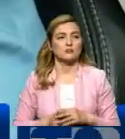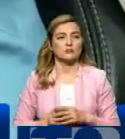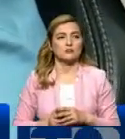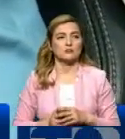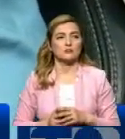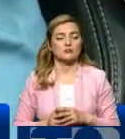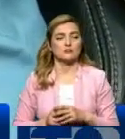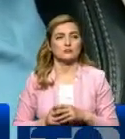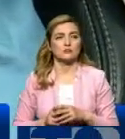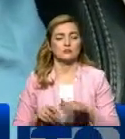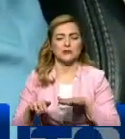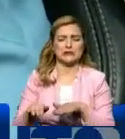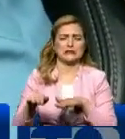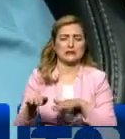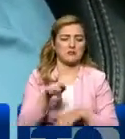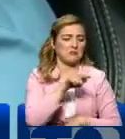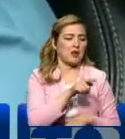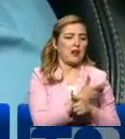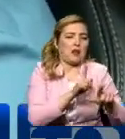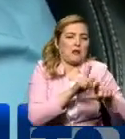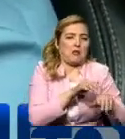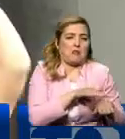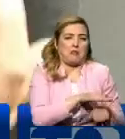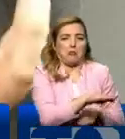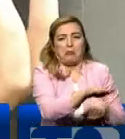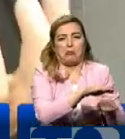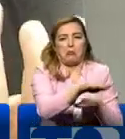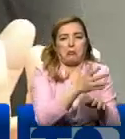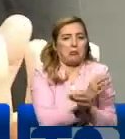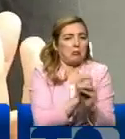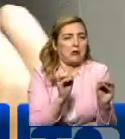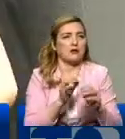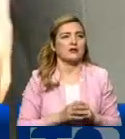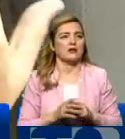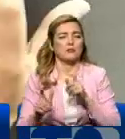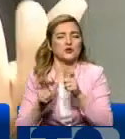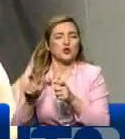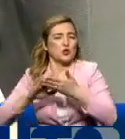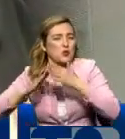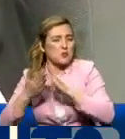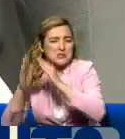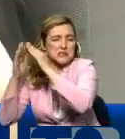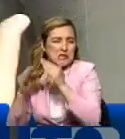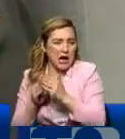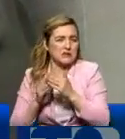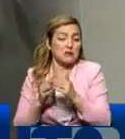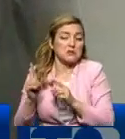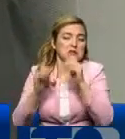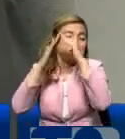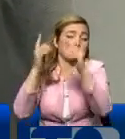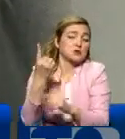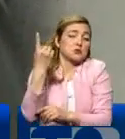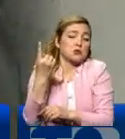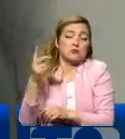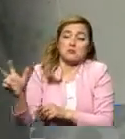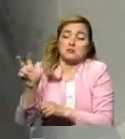todos estos carriles están repletos, del otro carril no va nadie casi. Que no todos vivimos en comunidad, no todos salimos a la misma hora para poder traer a